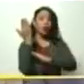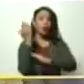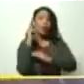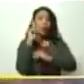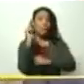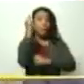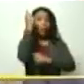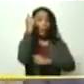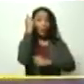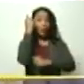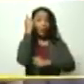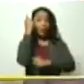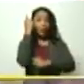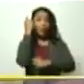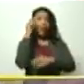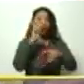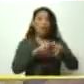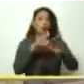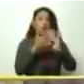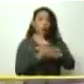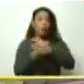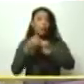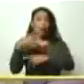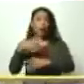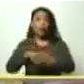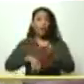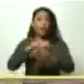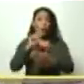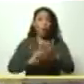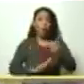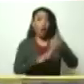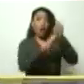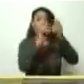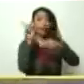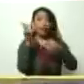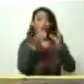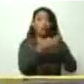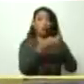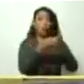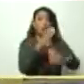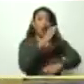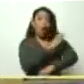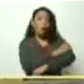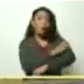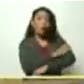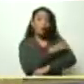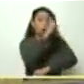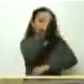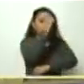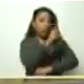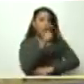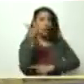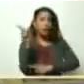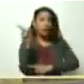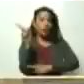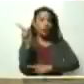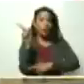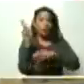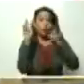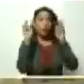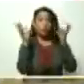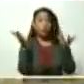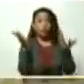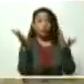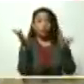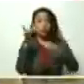negro sobre blanco en escrito y firmado por los delegados de este sector de la oposición reconocen los efectos nocivos